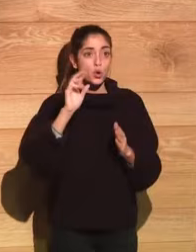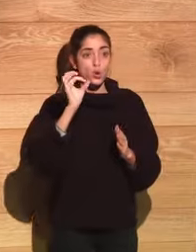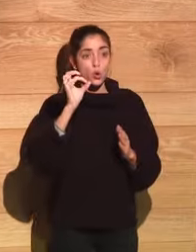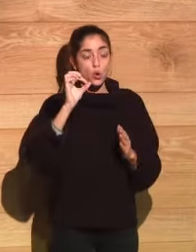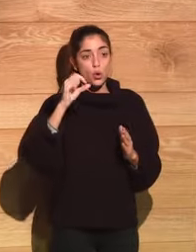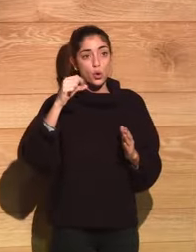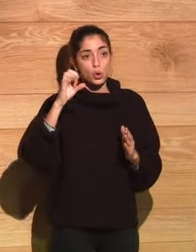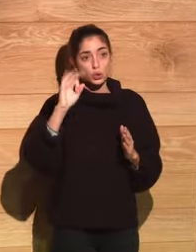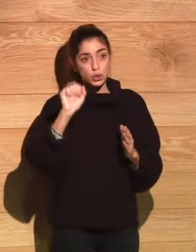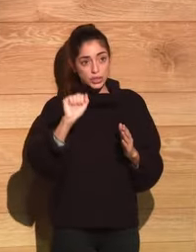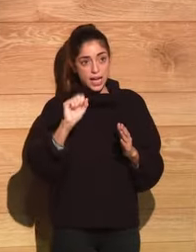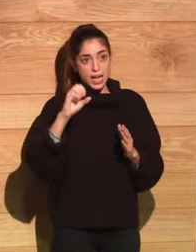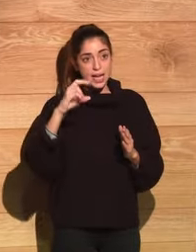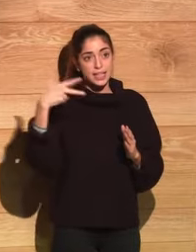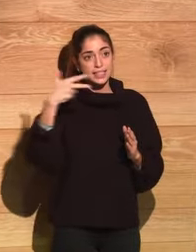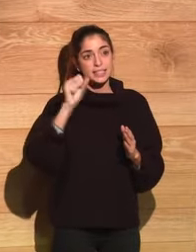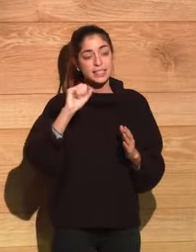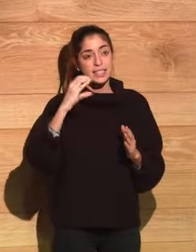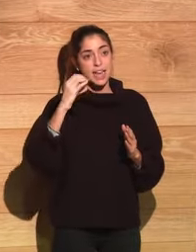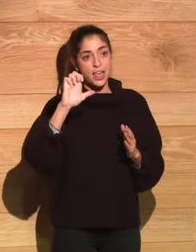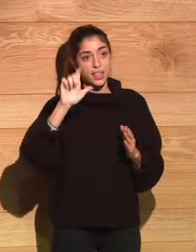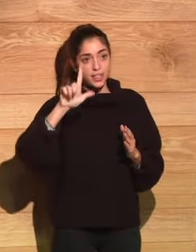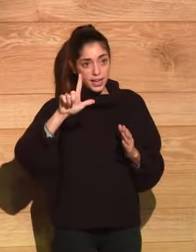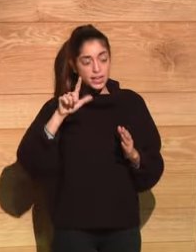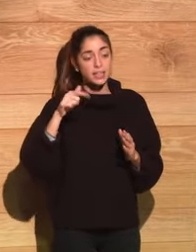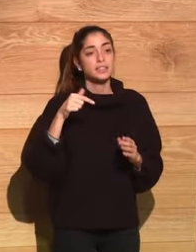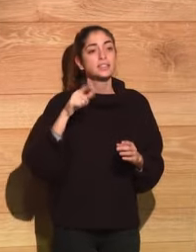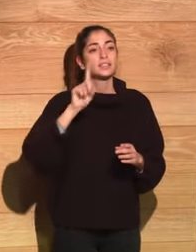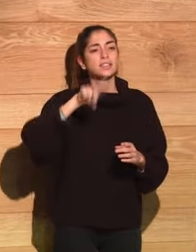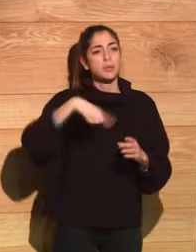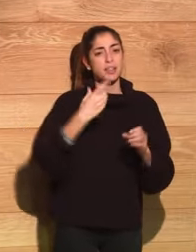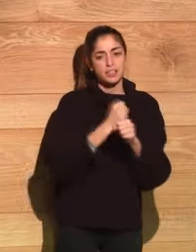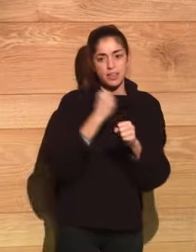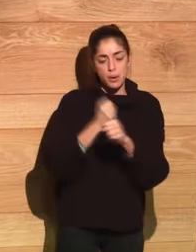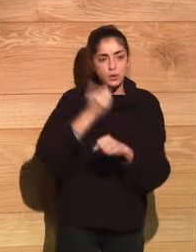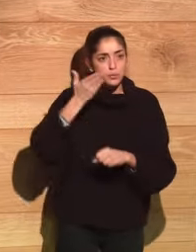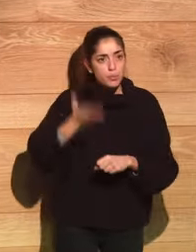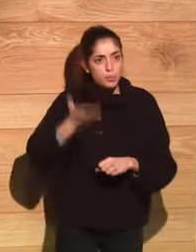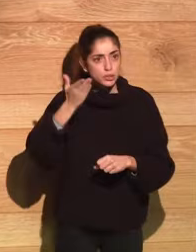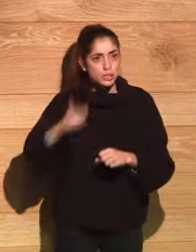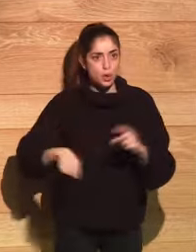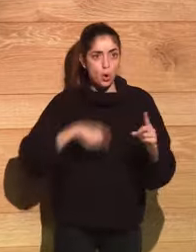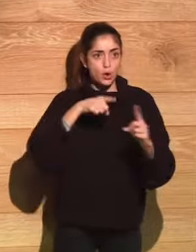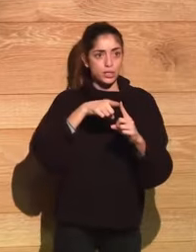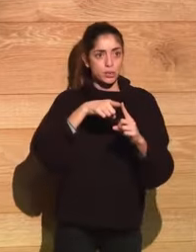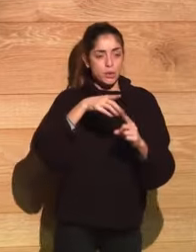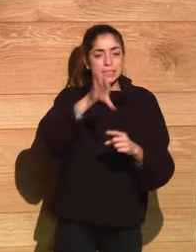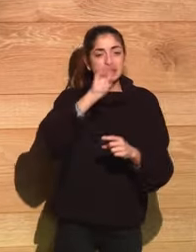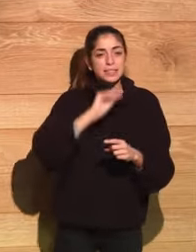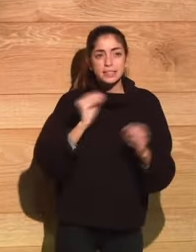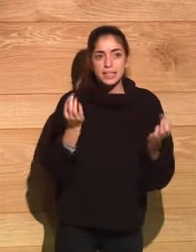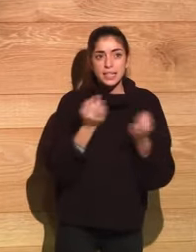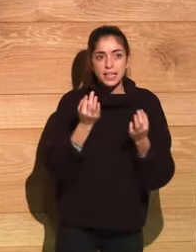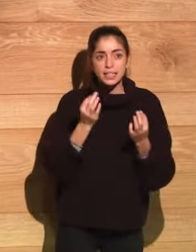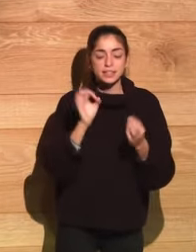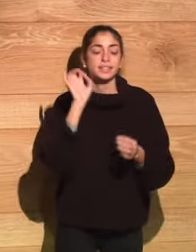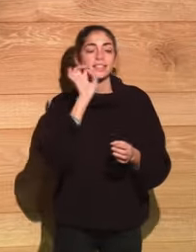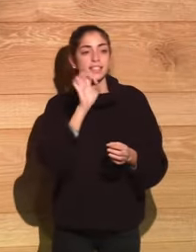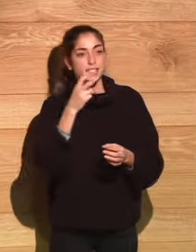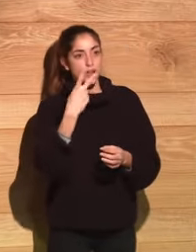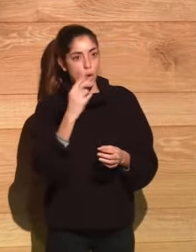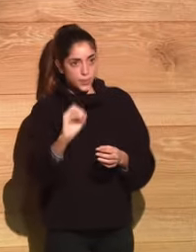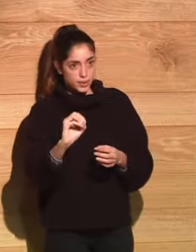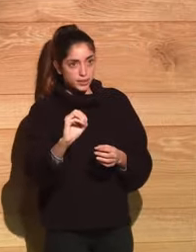Saturnal. Pensadores que creemos que son absolutamente relevantes para comprender el siglo XX,